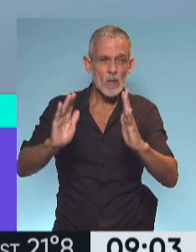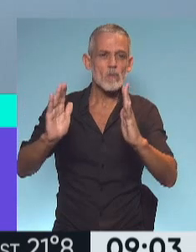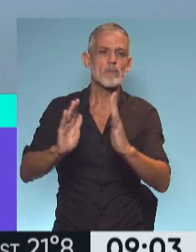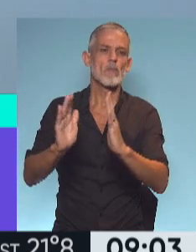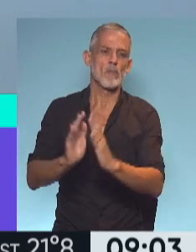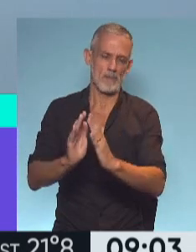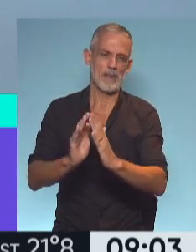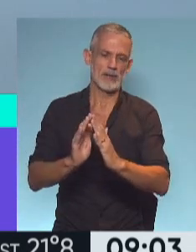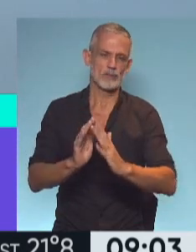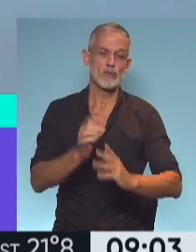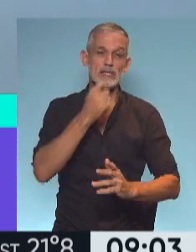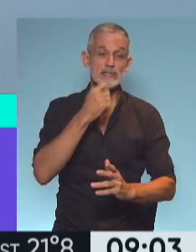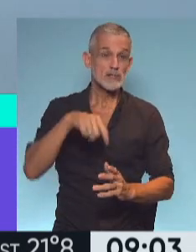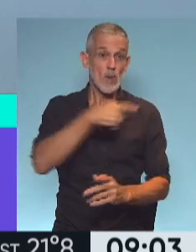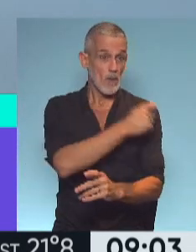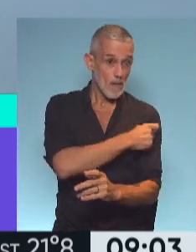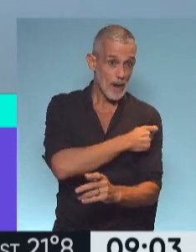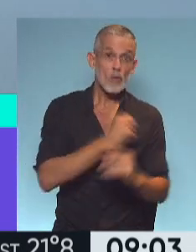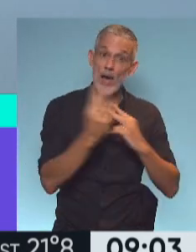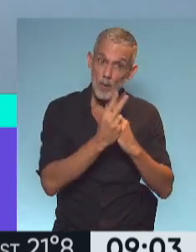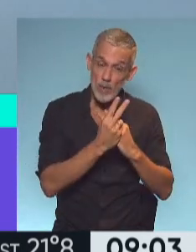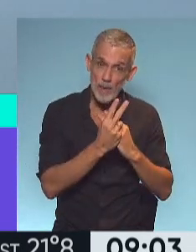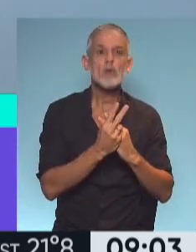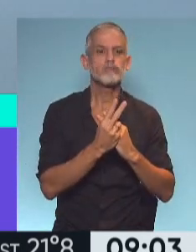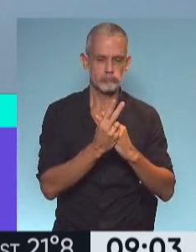reduzca sustancialmente. Si estamos vacunados y nos cuidamos,